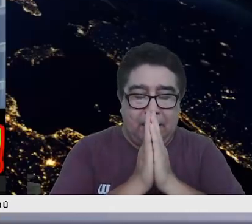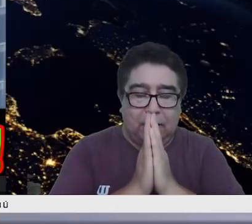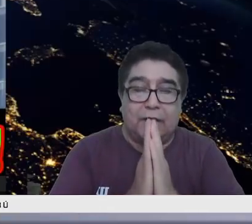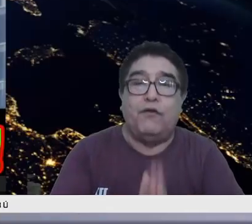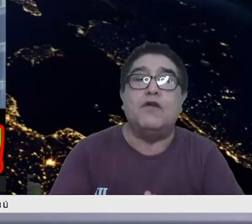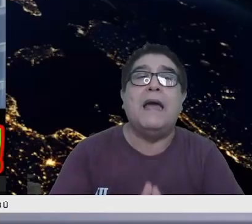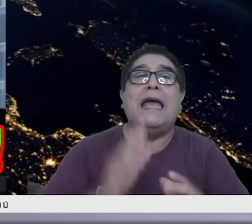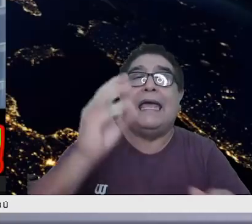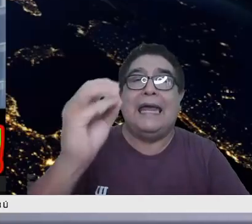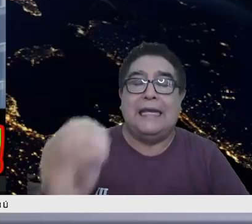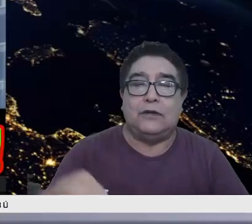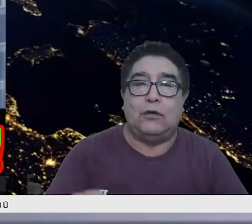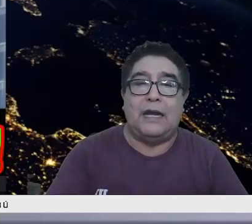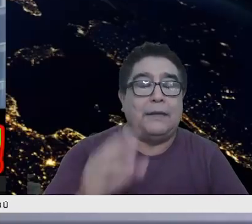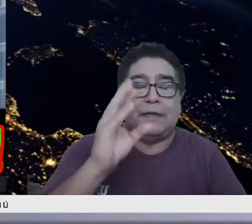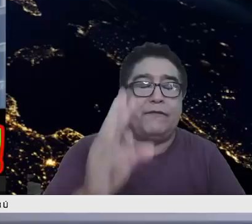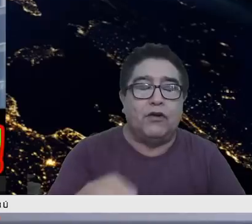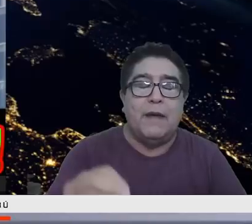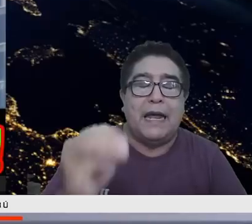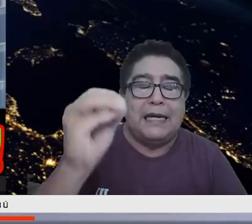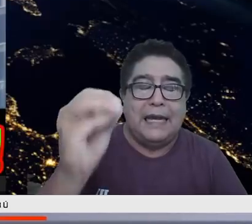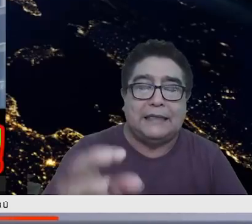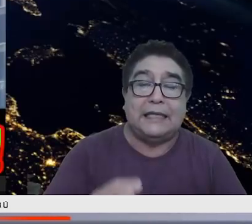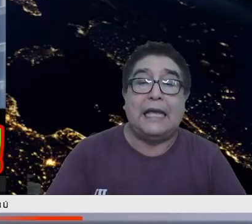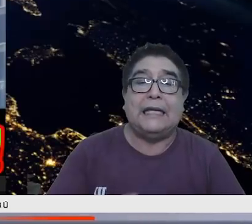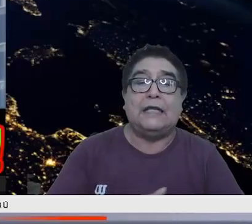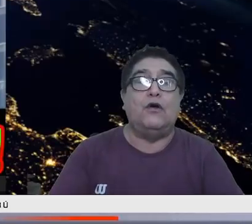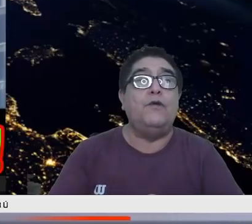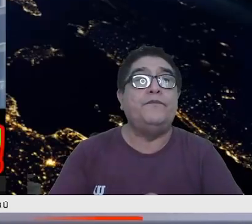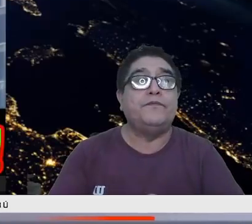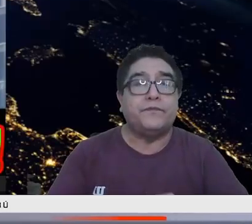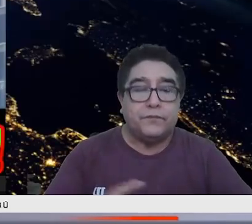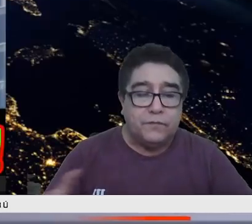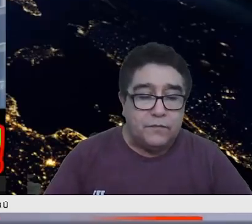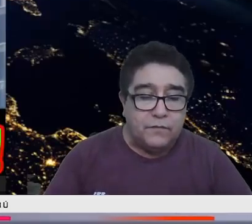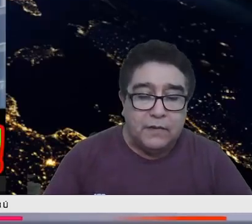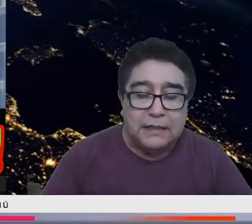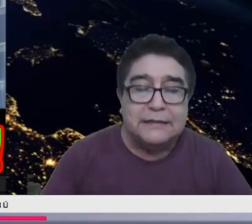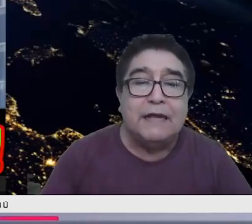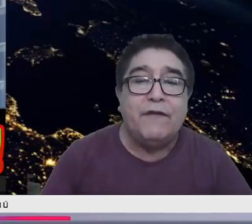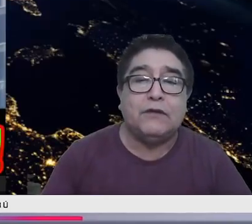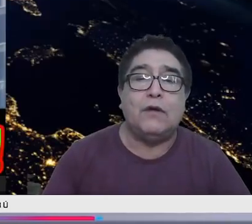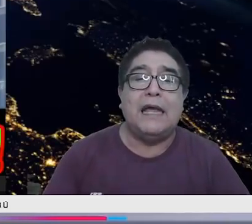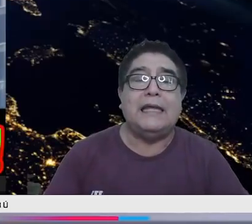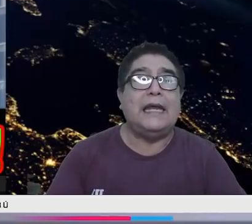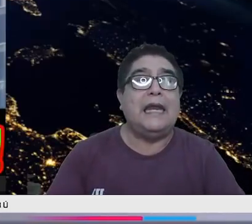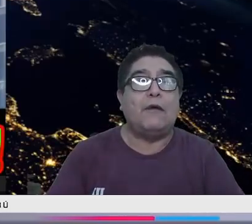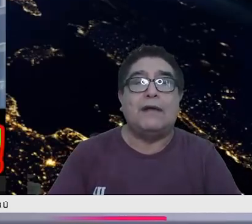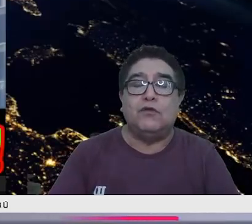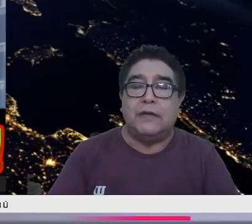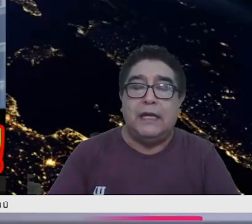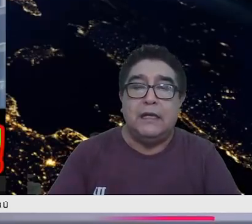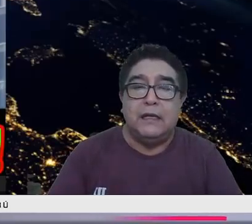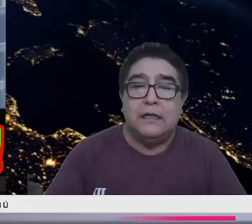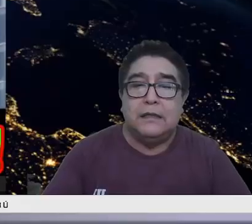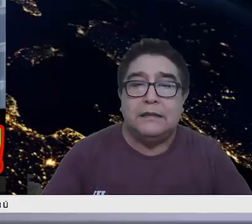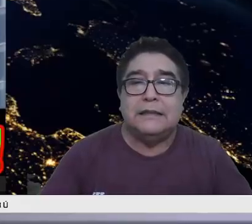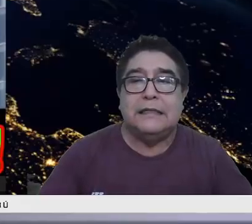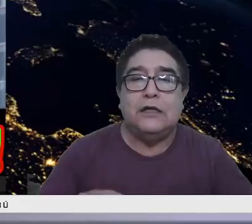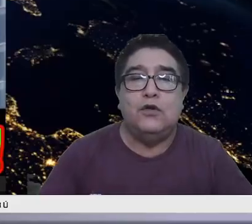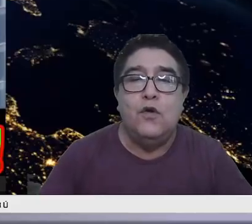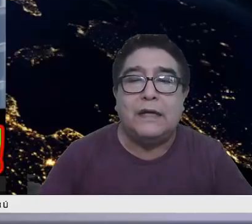Reforma Electoral Eléctrica Quedó Sin efecto La de La 4T